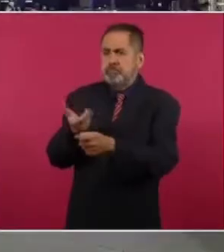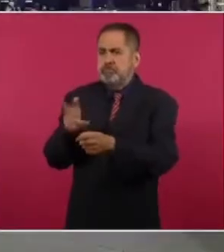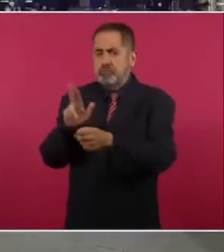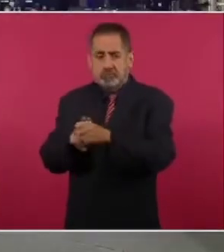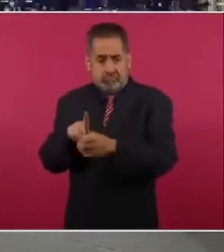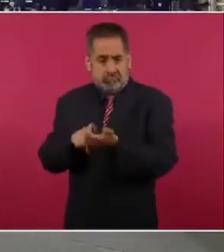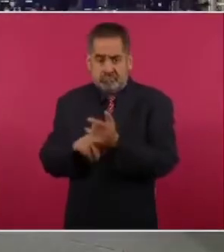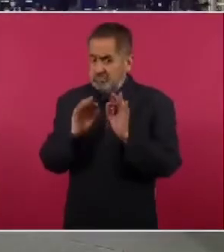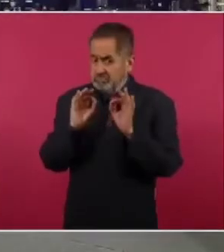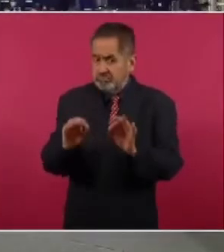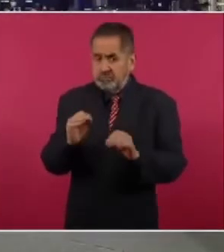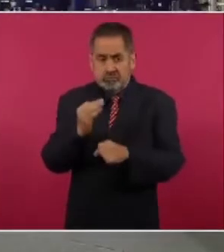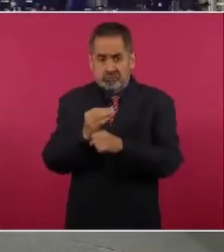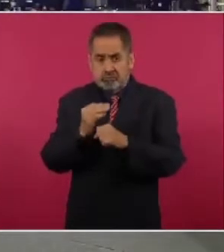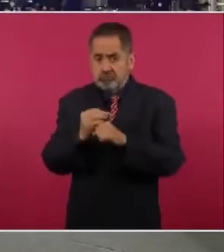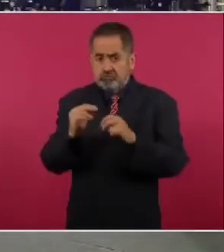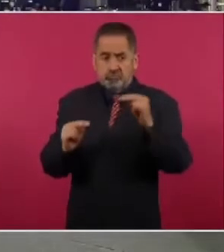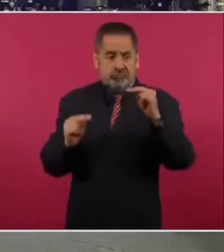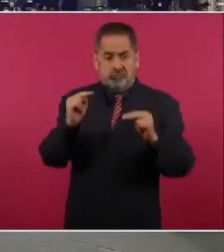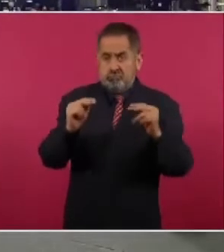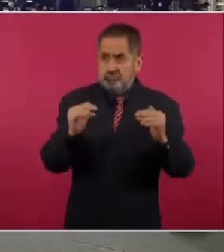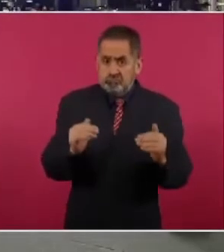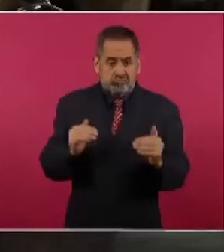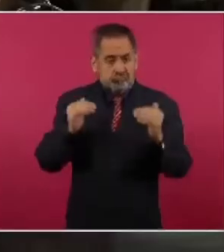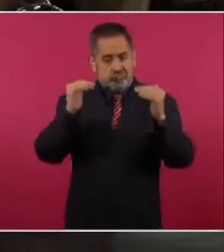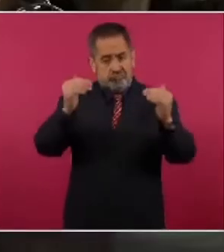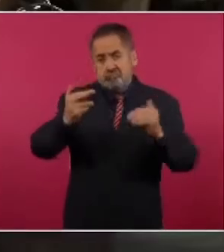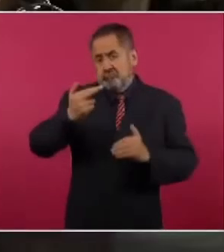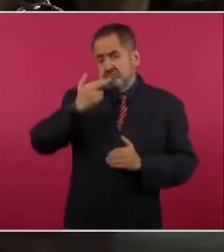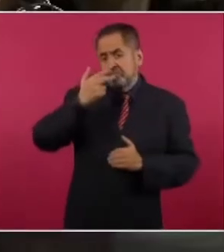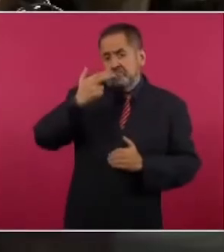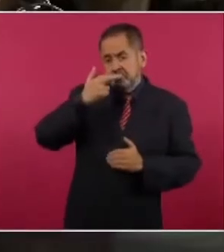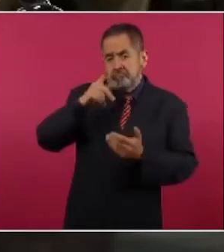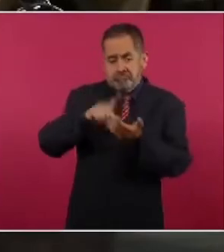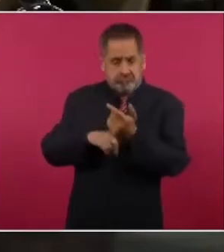se posicionan a nivel global como de los mejores